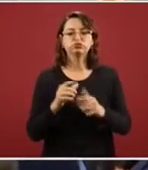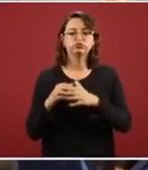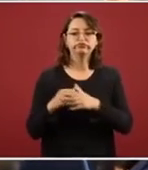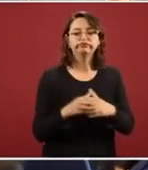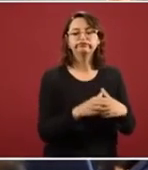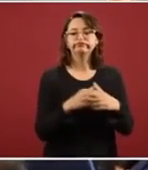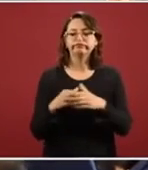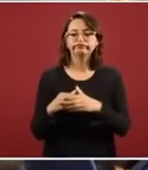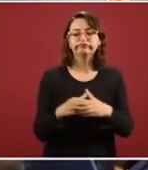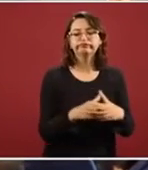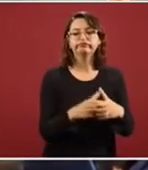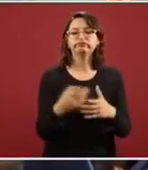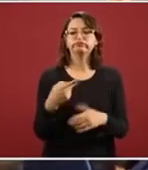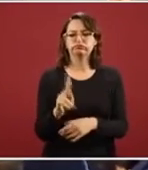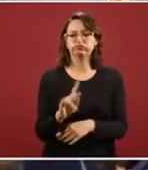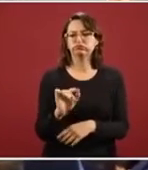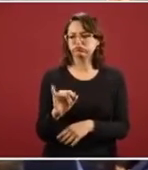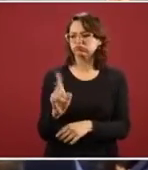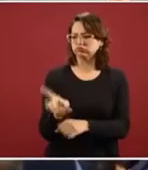pero podemos invitar